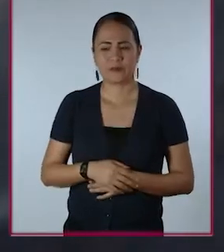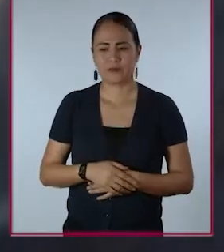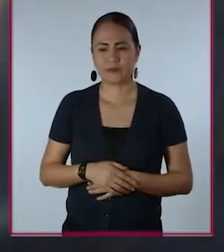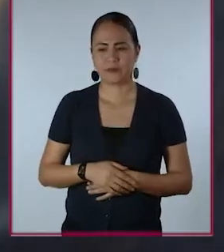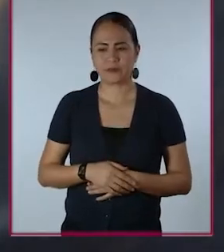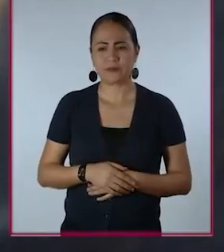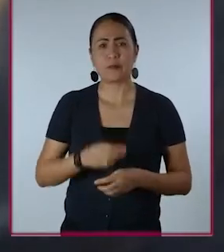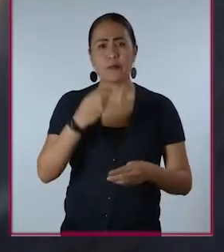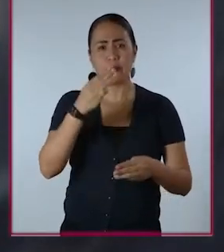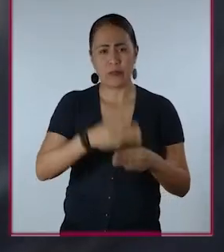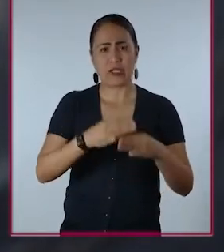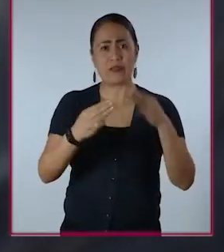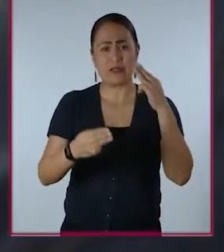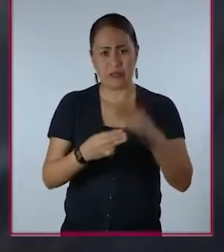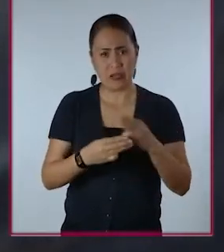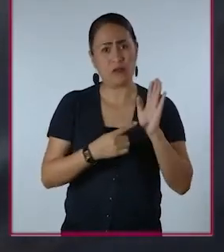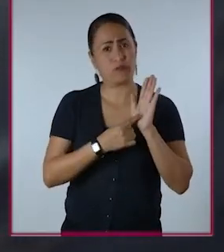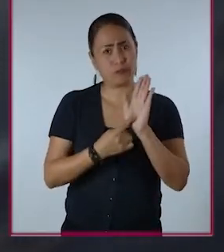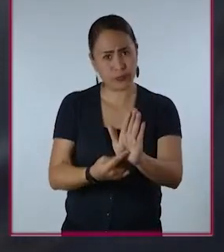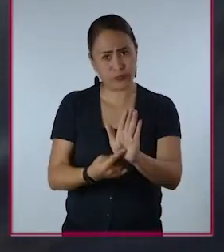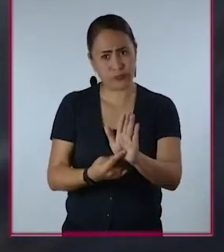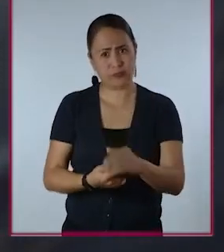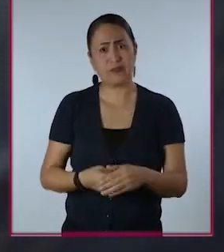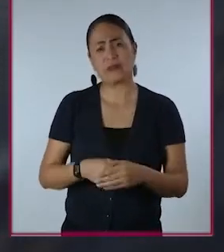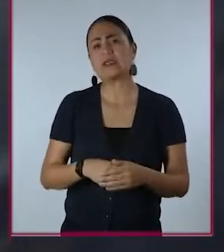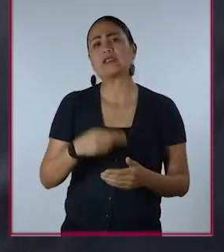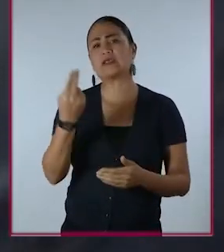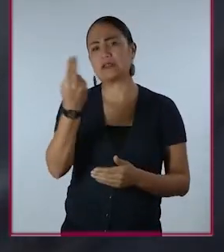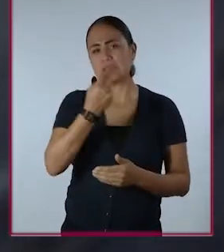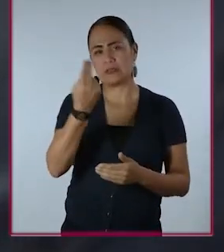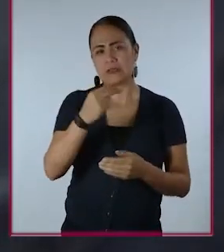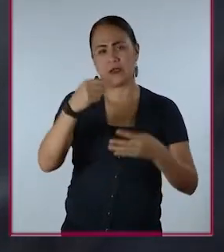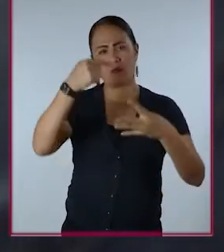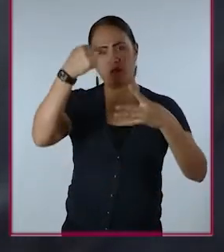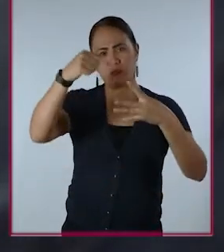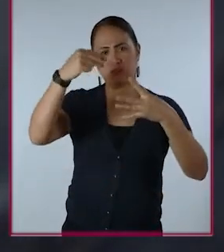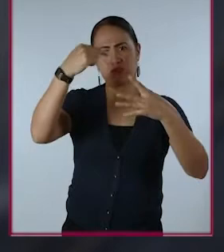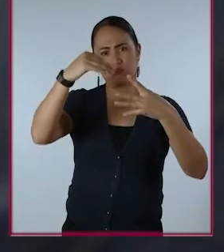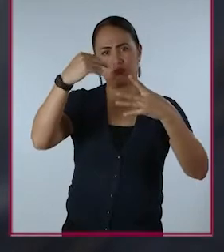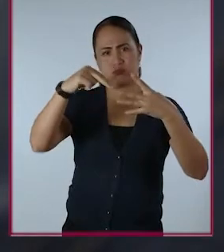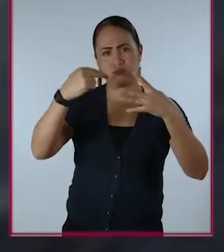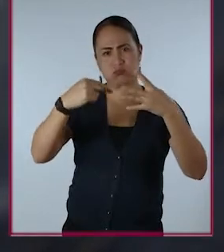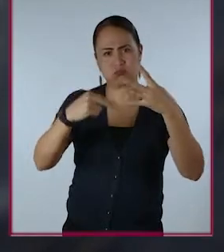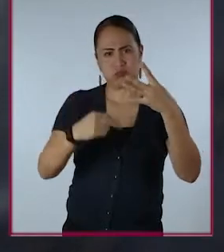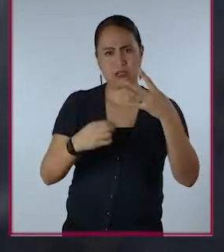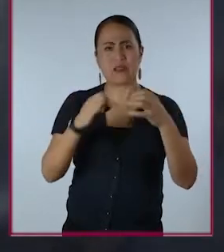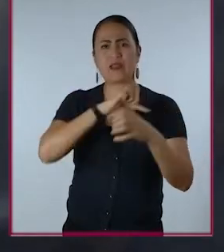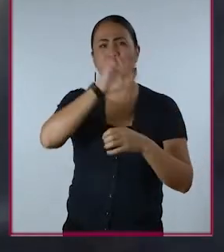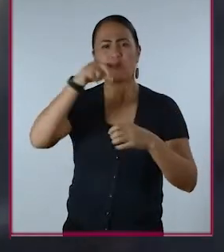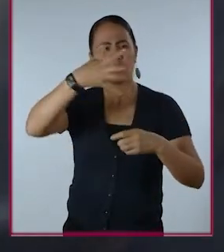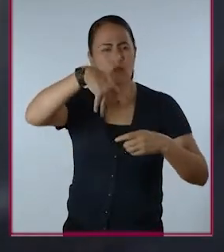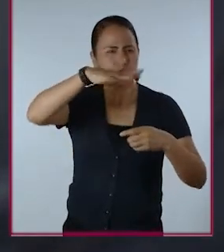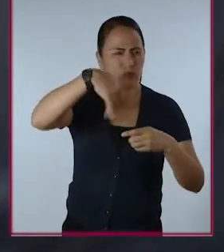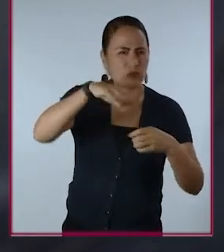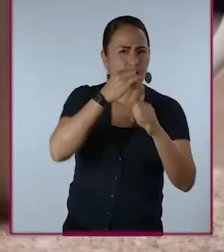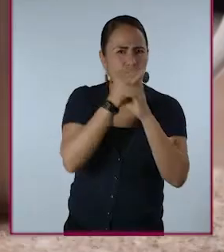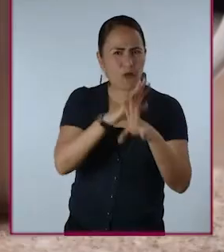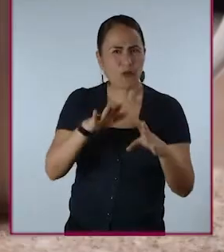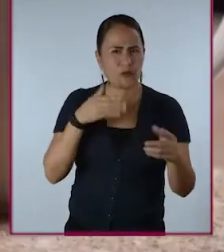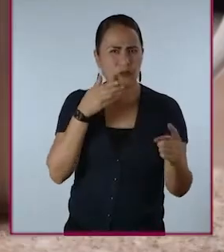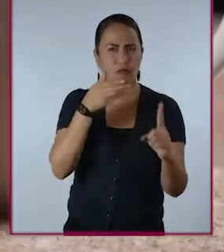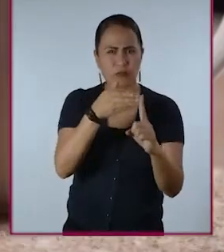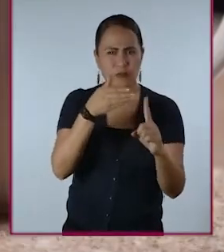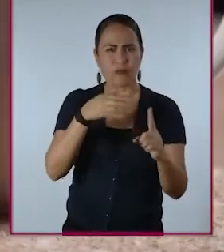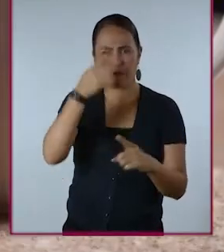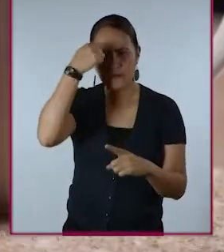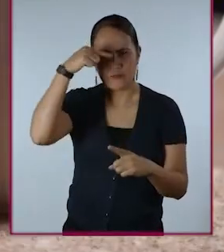los materiales a disposición, se deben catalogar de tal manera que sea fácil encontrar la información que se requiere. Para